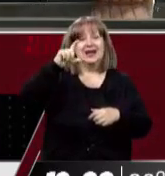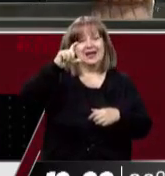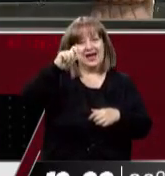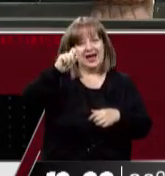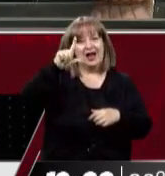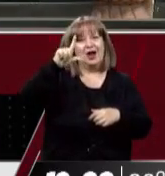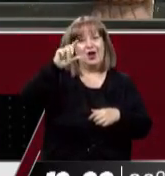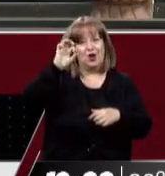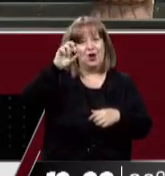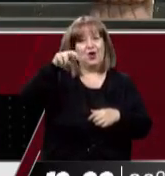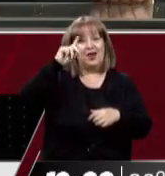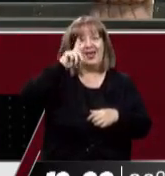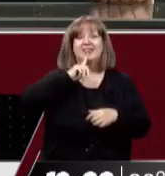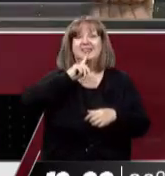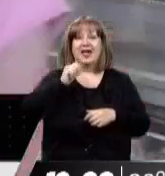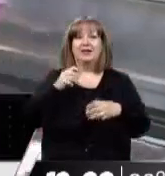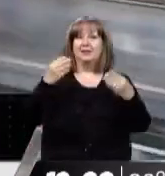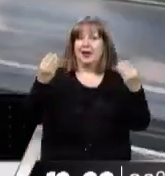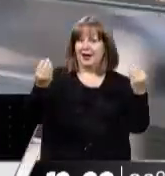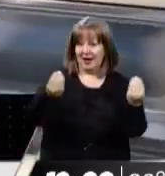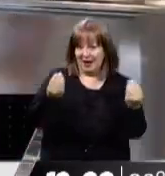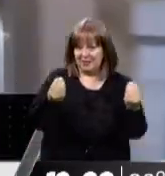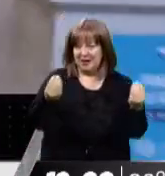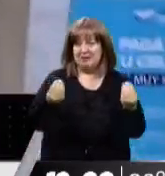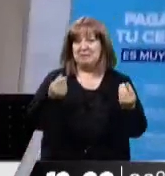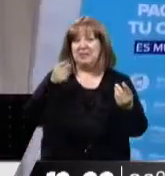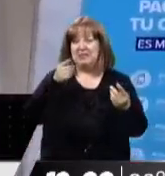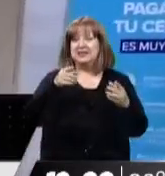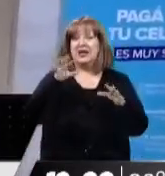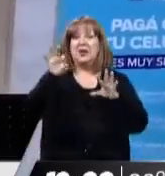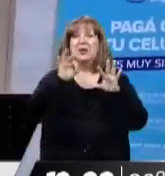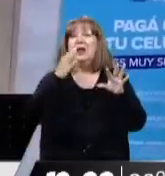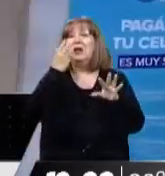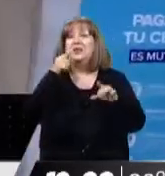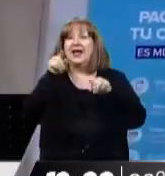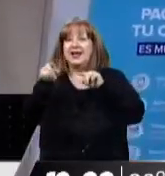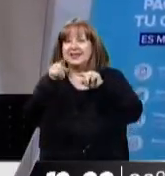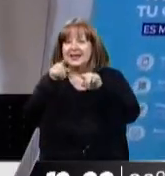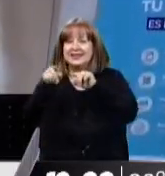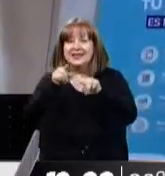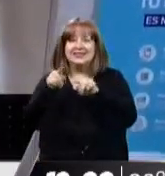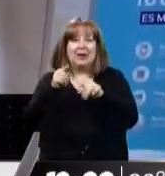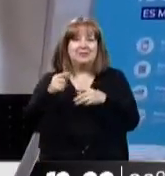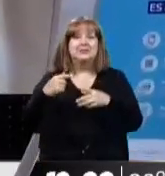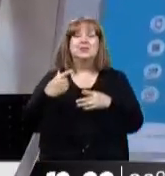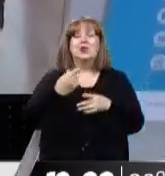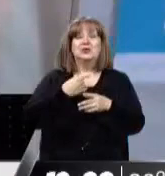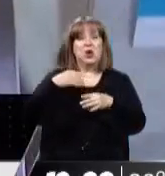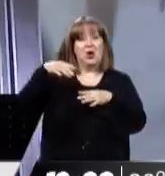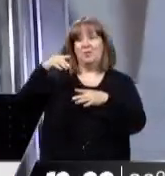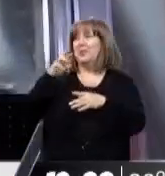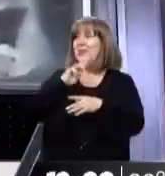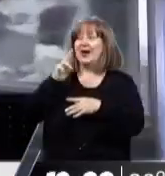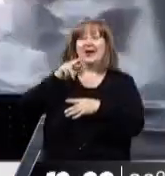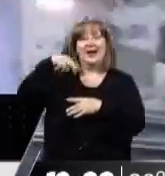heladerías artesanales. Mira vos. Lo prepararon y aseguran que es el más elegido. Estoy con Neddy acá en una heladería de Godoy Cruz y